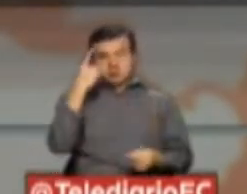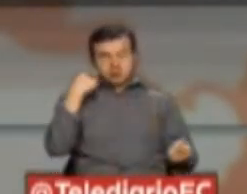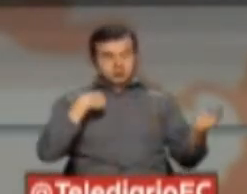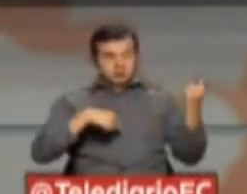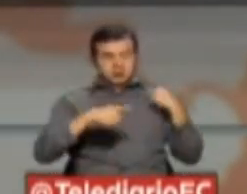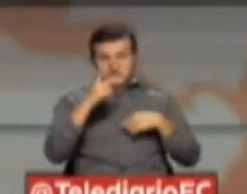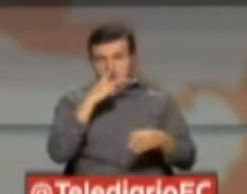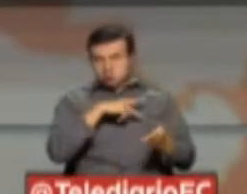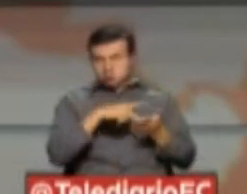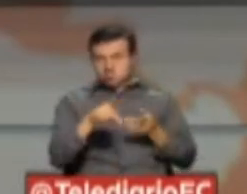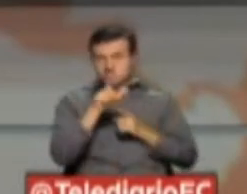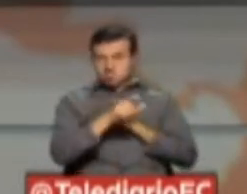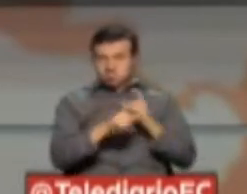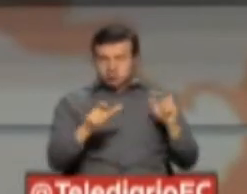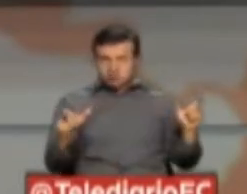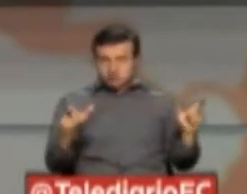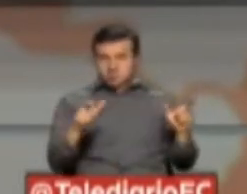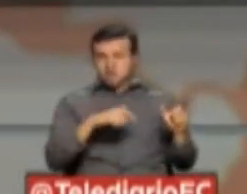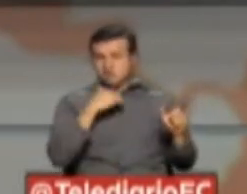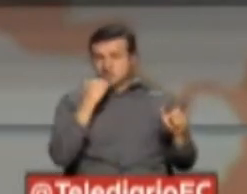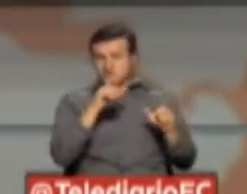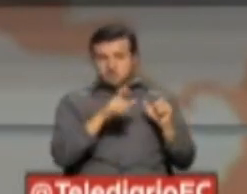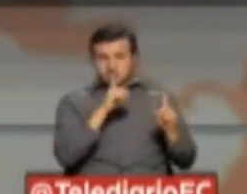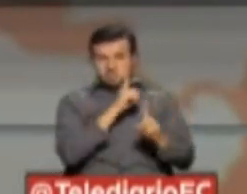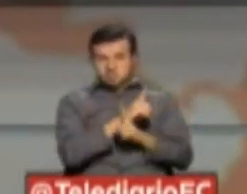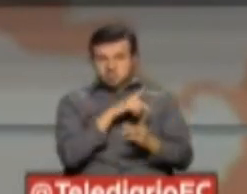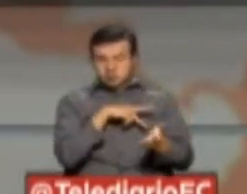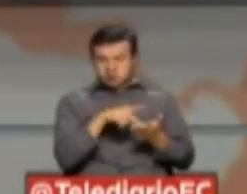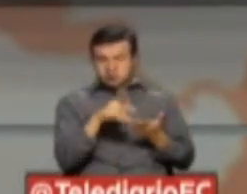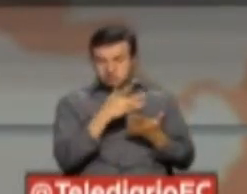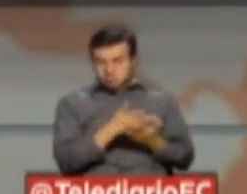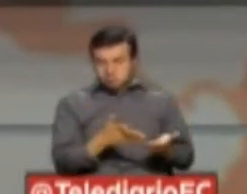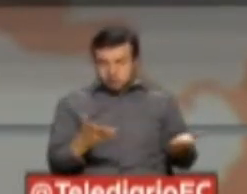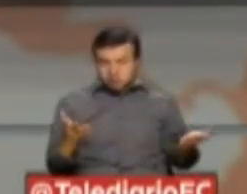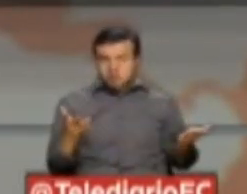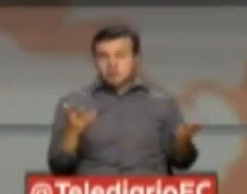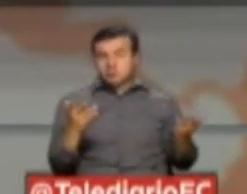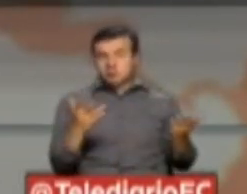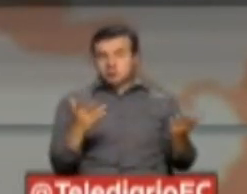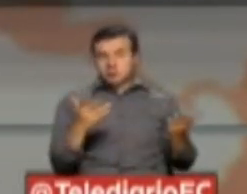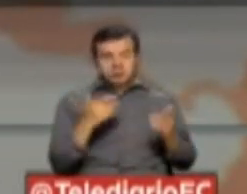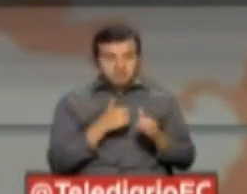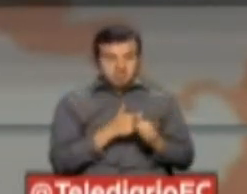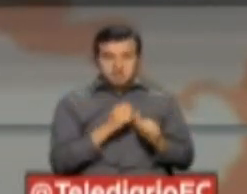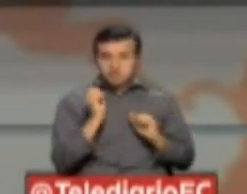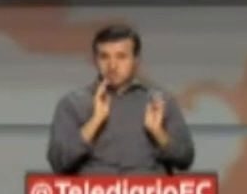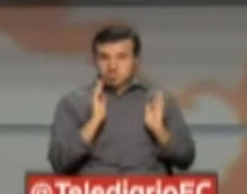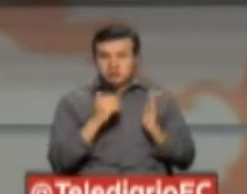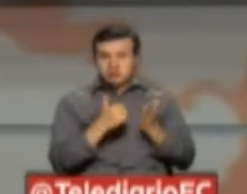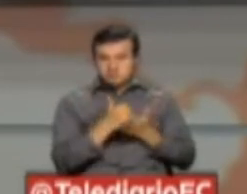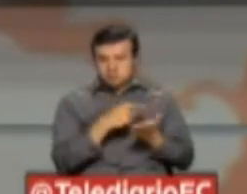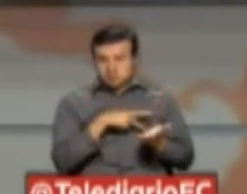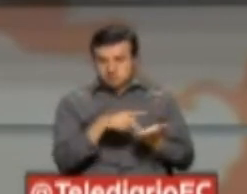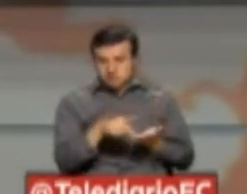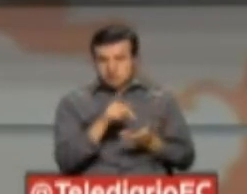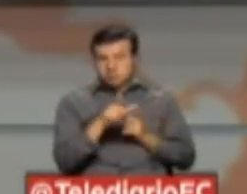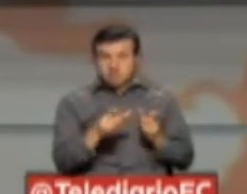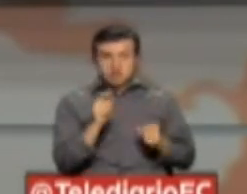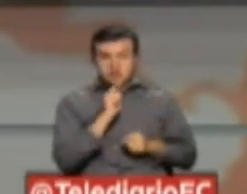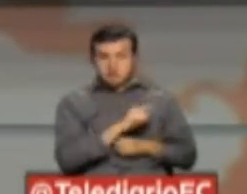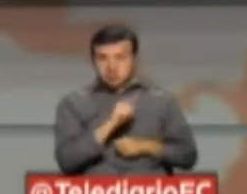los heridos y a los que tiene que dar con algún tipo de discapacidad sea permanente o temporal y estas personas